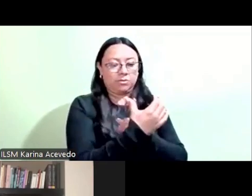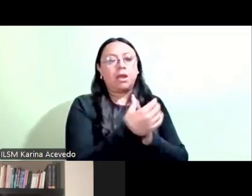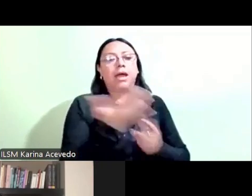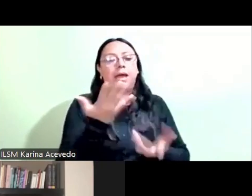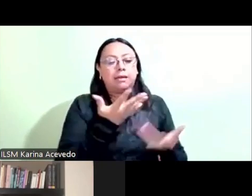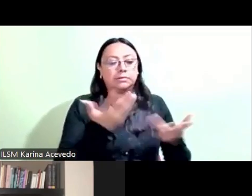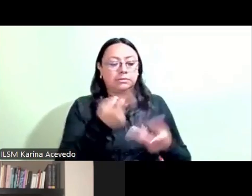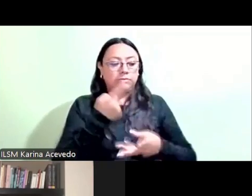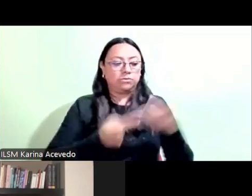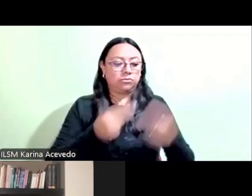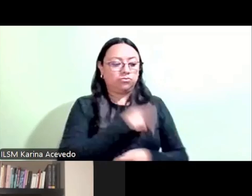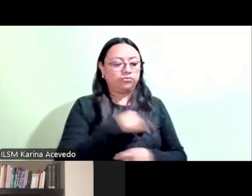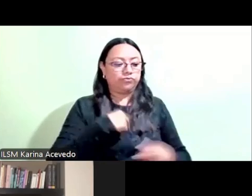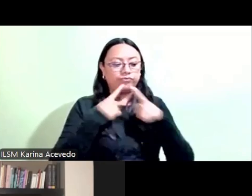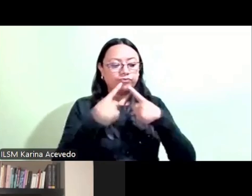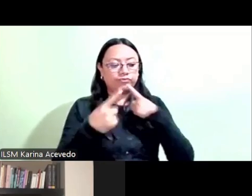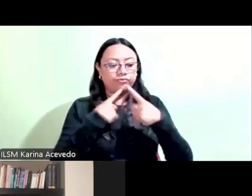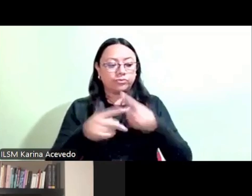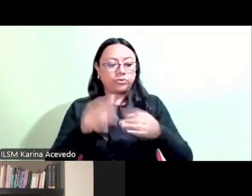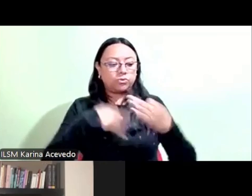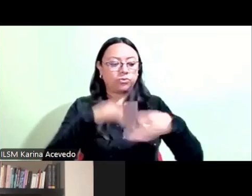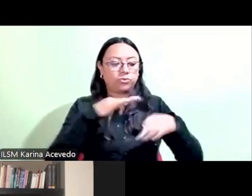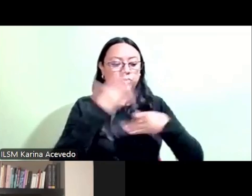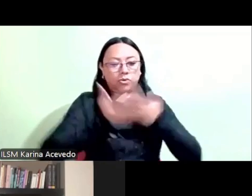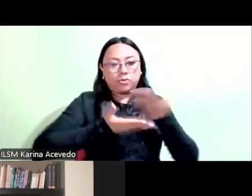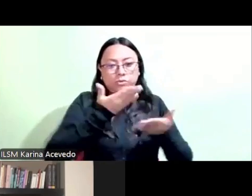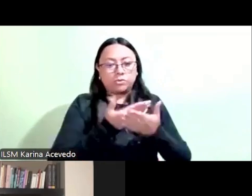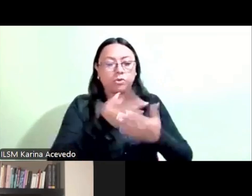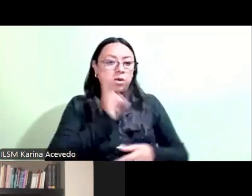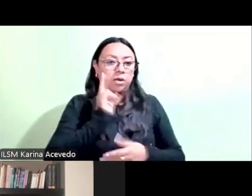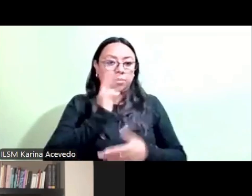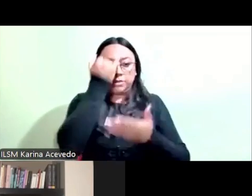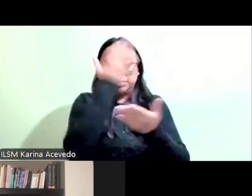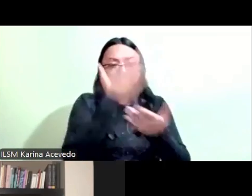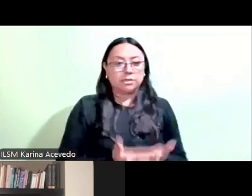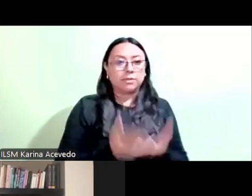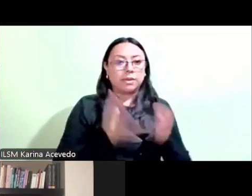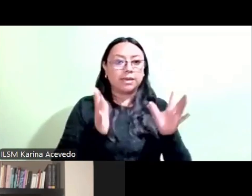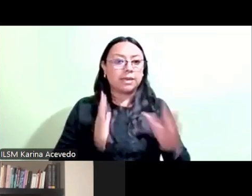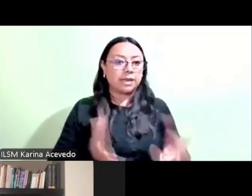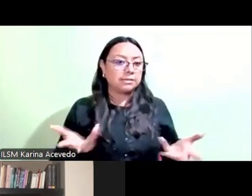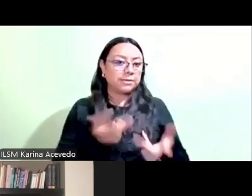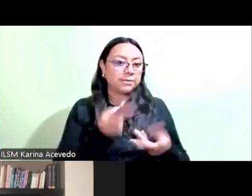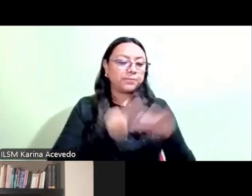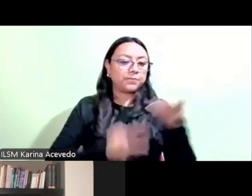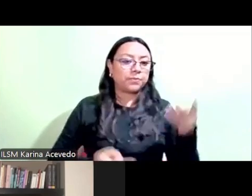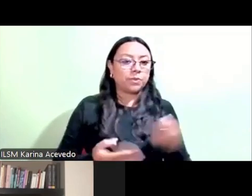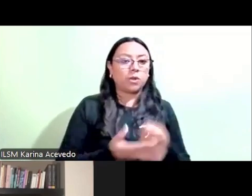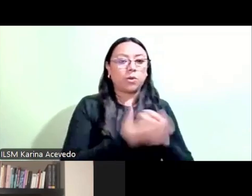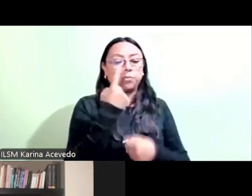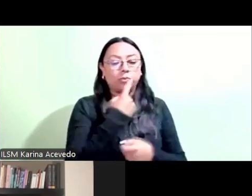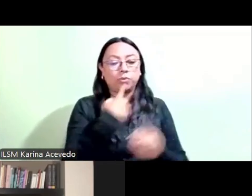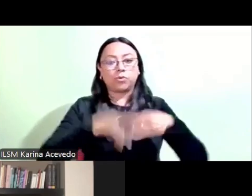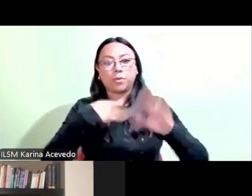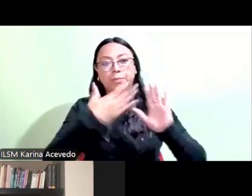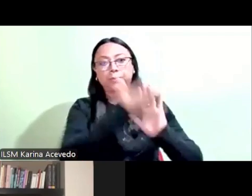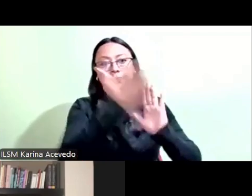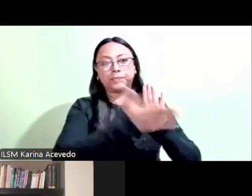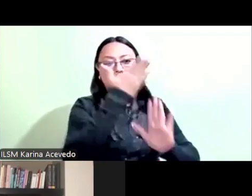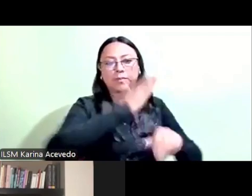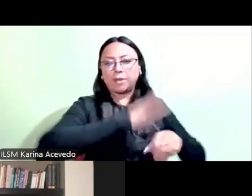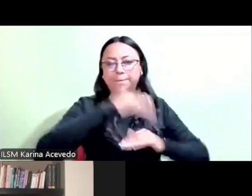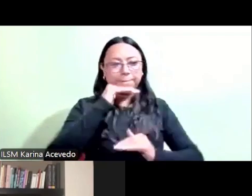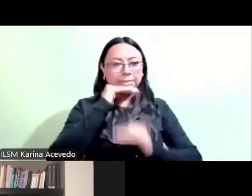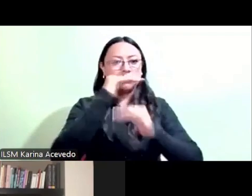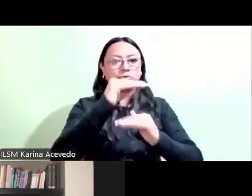que se propone y la iniciativa que se dictamina, de la cual se aprecia que de acuerdo a la propuesta la superficie máxima de construcción se incrementaría